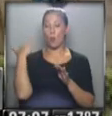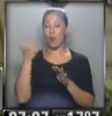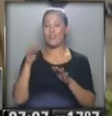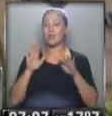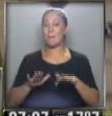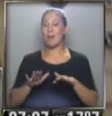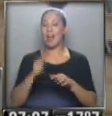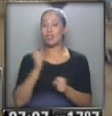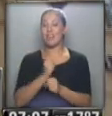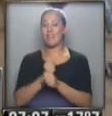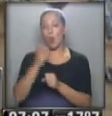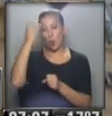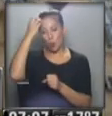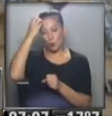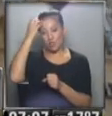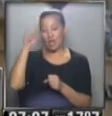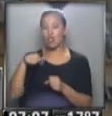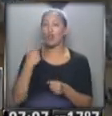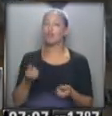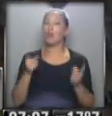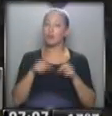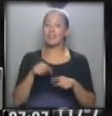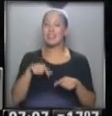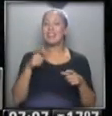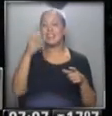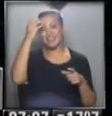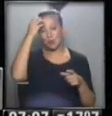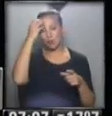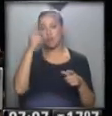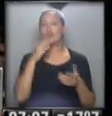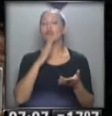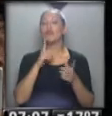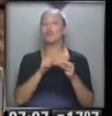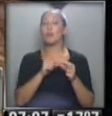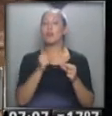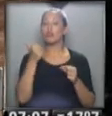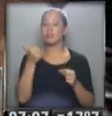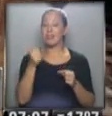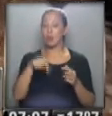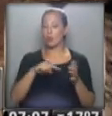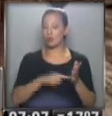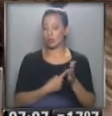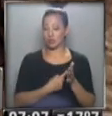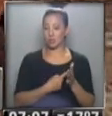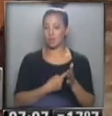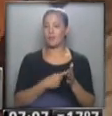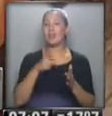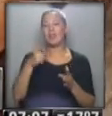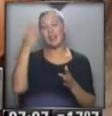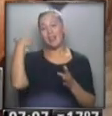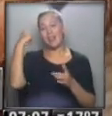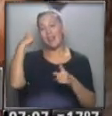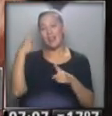de los trabajadores judiciales. Se va a retomar esta audiencia en el tribunal en lo criminal número 6 de Buenos Aires. Recordemos que la